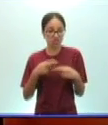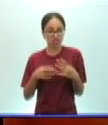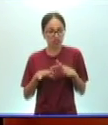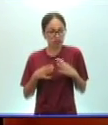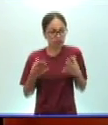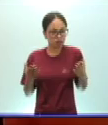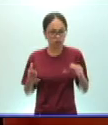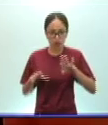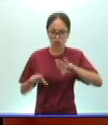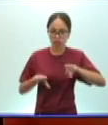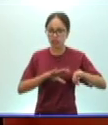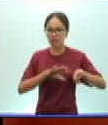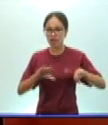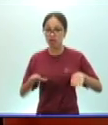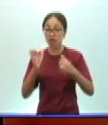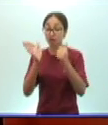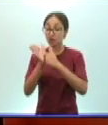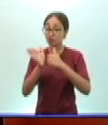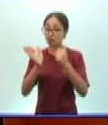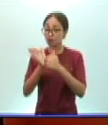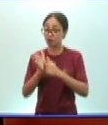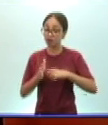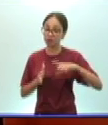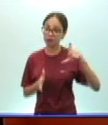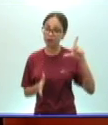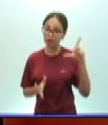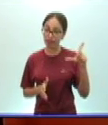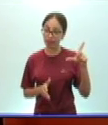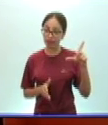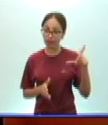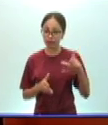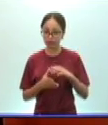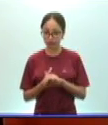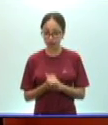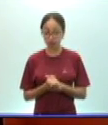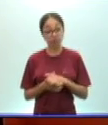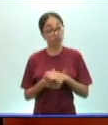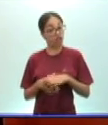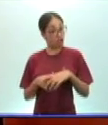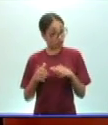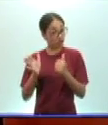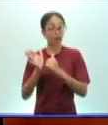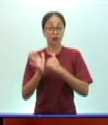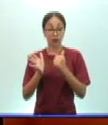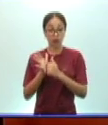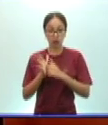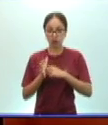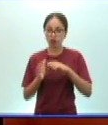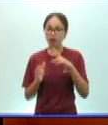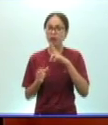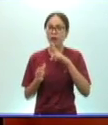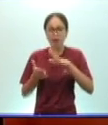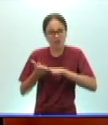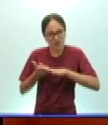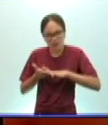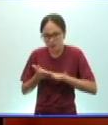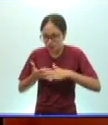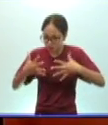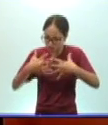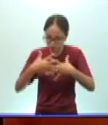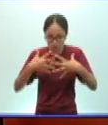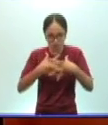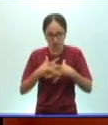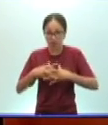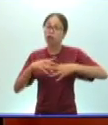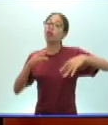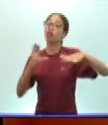el componente sólido de otro líquido, y este sólido es prácticamente insoluble y se mantiene en suspensión o flotando